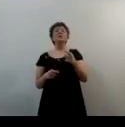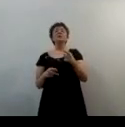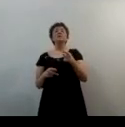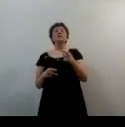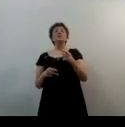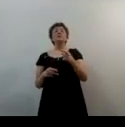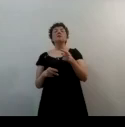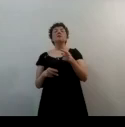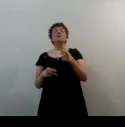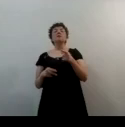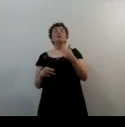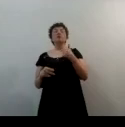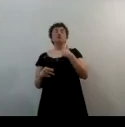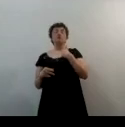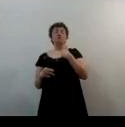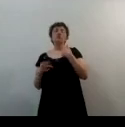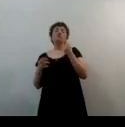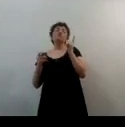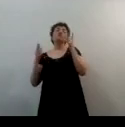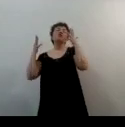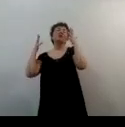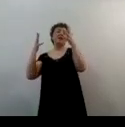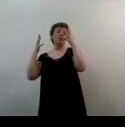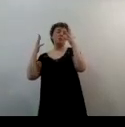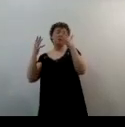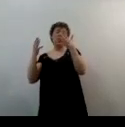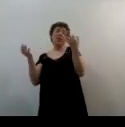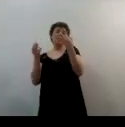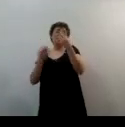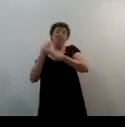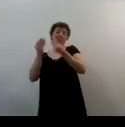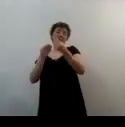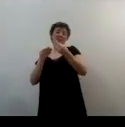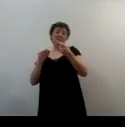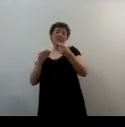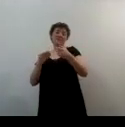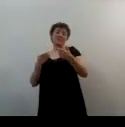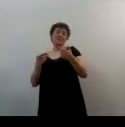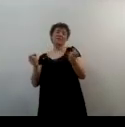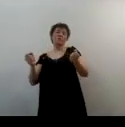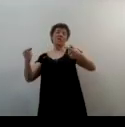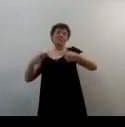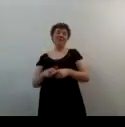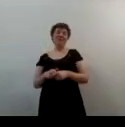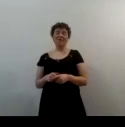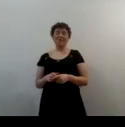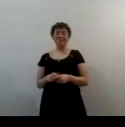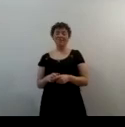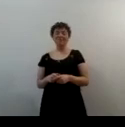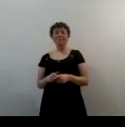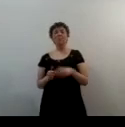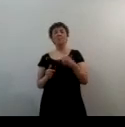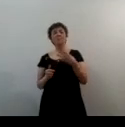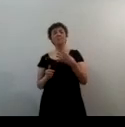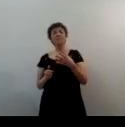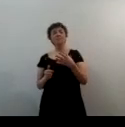un poco una recomendación a lo que se debería hacer, ¿vale? Bien. Y efectivamente, el 5 de junio,